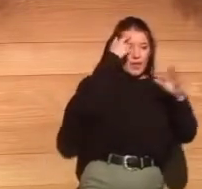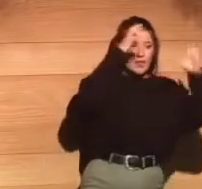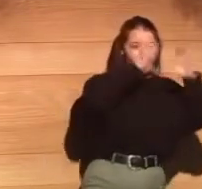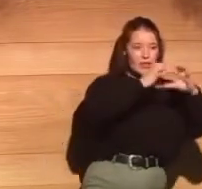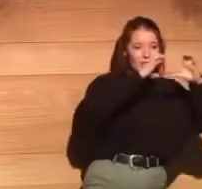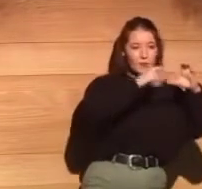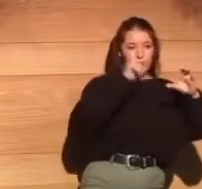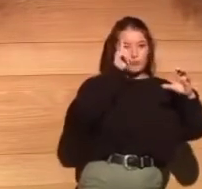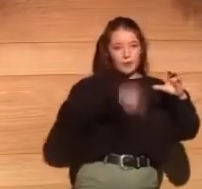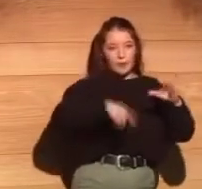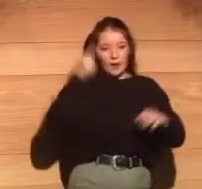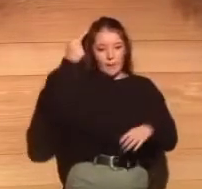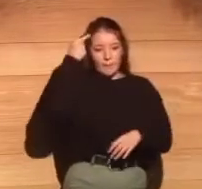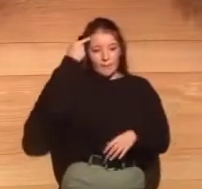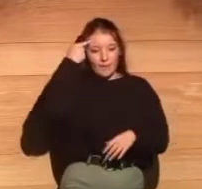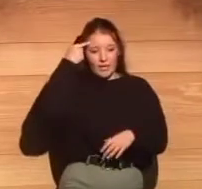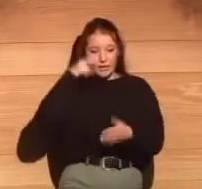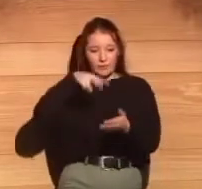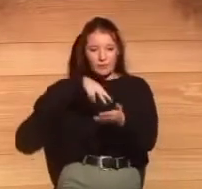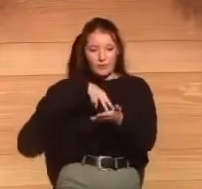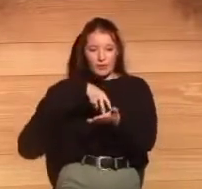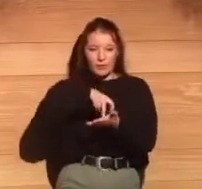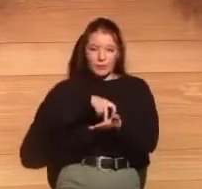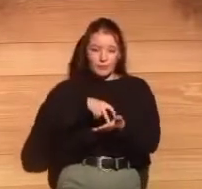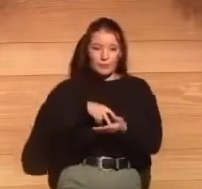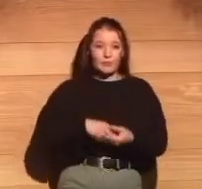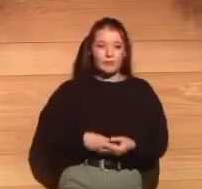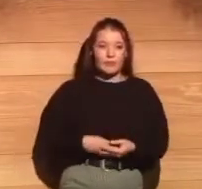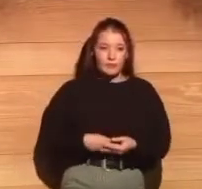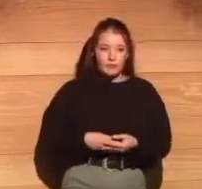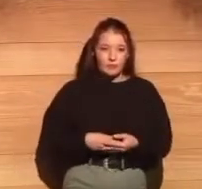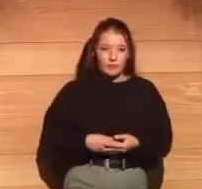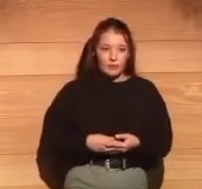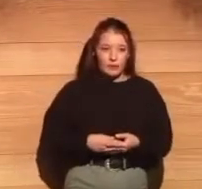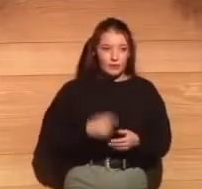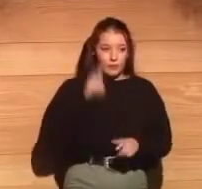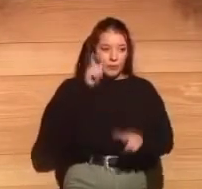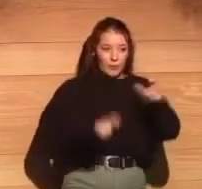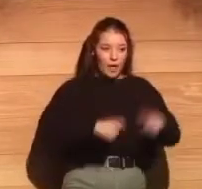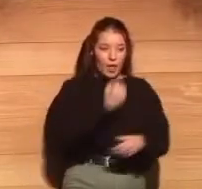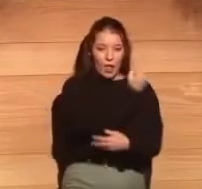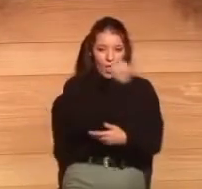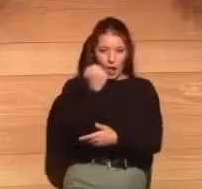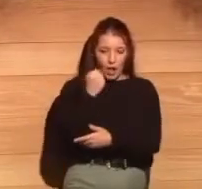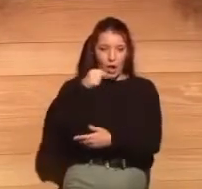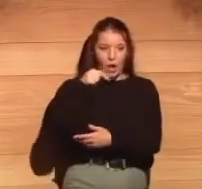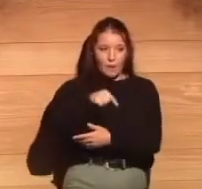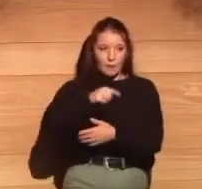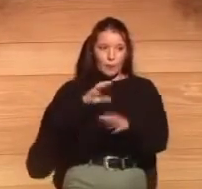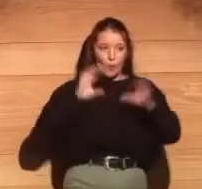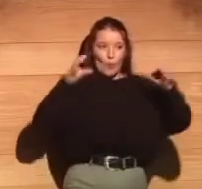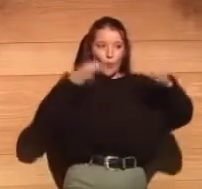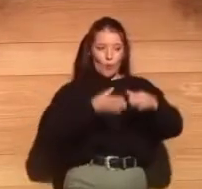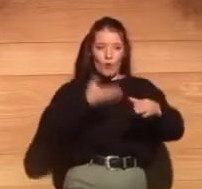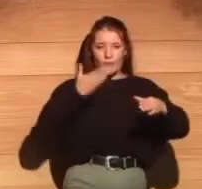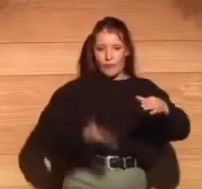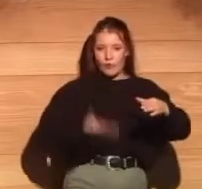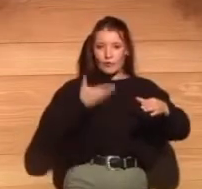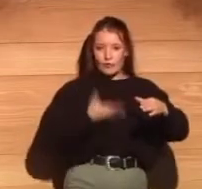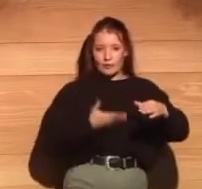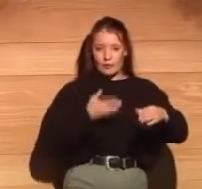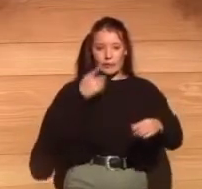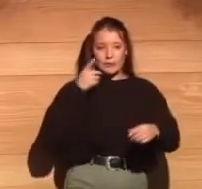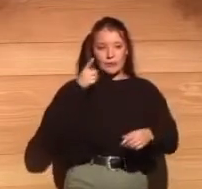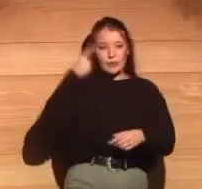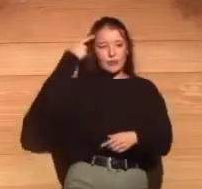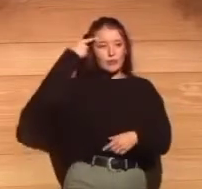más física, y siempre a lo largo de la historia, quien ha estado en el poder, quien ha ejercido el poder, las élites, han intentado dominar